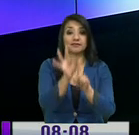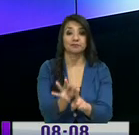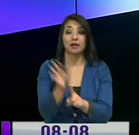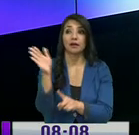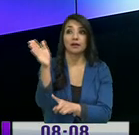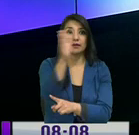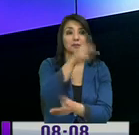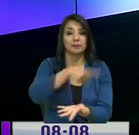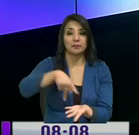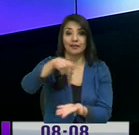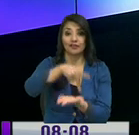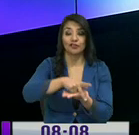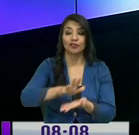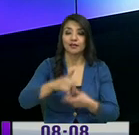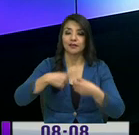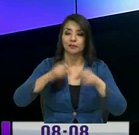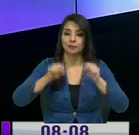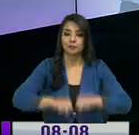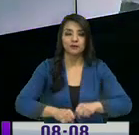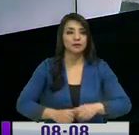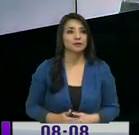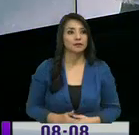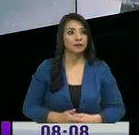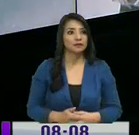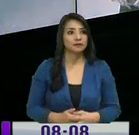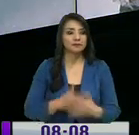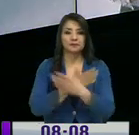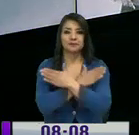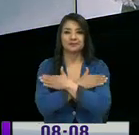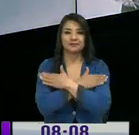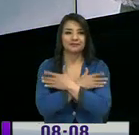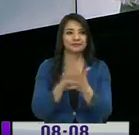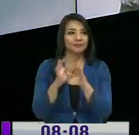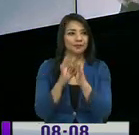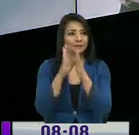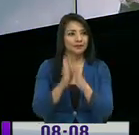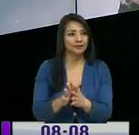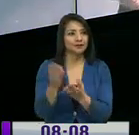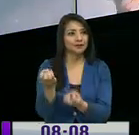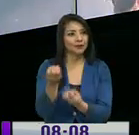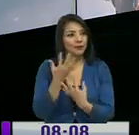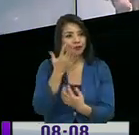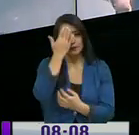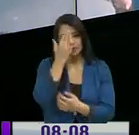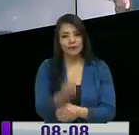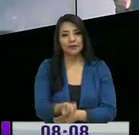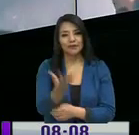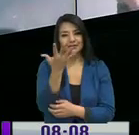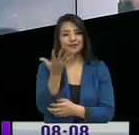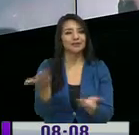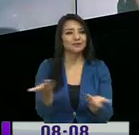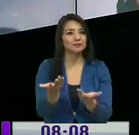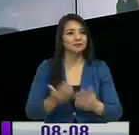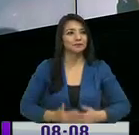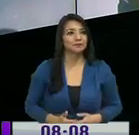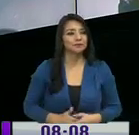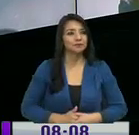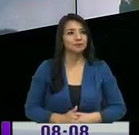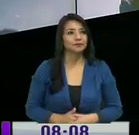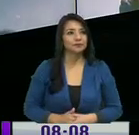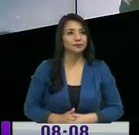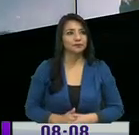parroquias orientales de la ciudad. Así que vamos a saludar a Andreita, que se encuentra ahí. Cuéntanos, Andreita, muy buenos días. ¿Cuáles son las novedades?